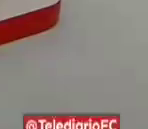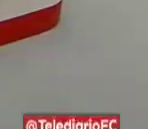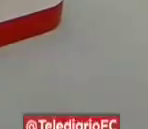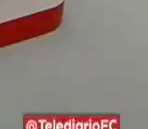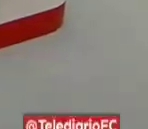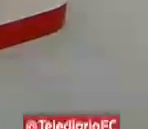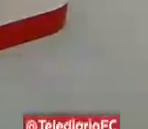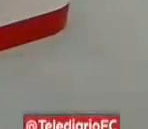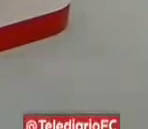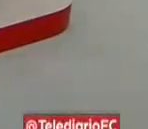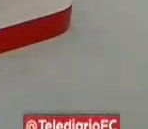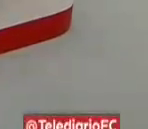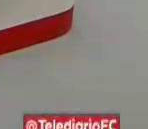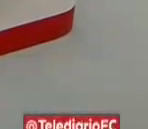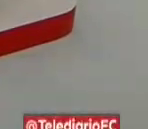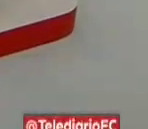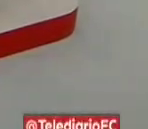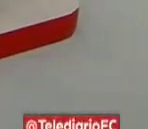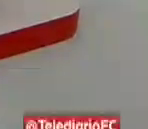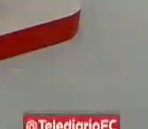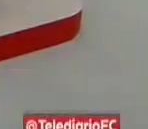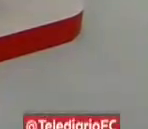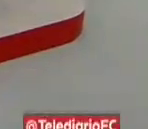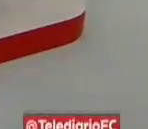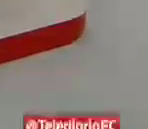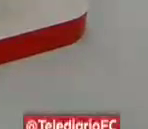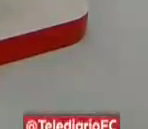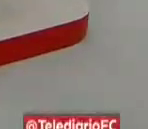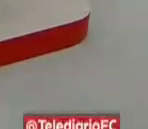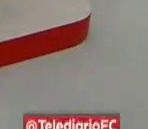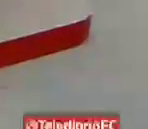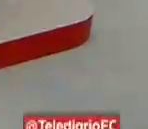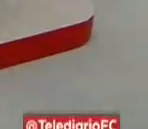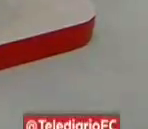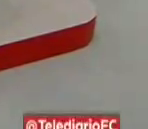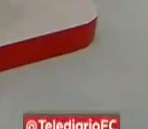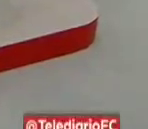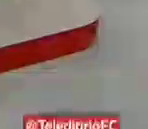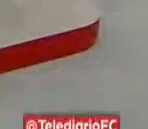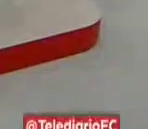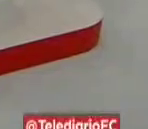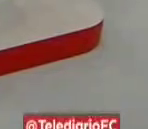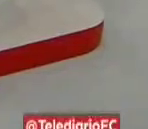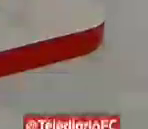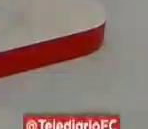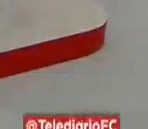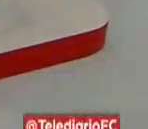Síganos en nuestras redes sociales, en Twitter, arroba Telediario S.